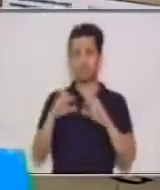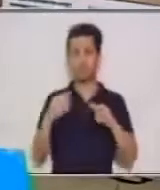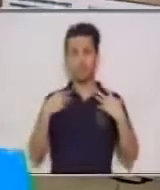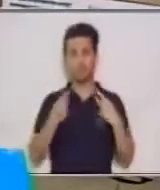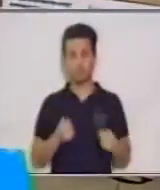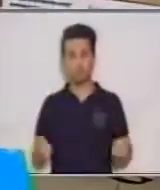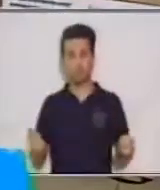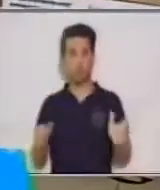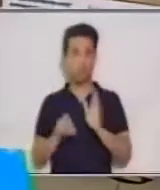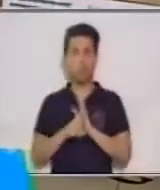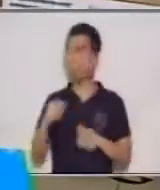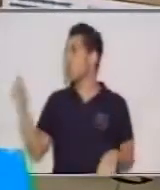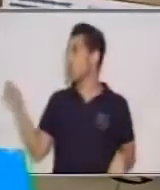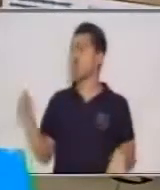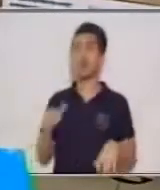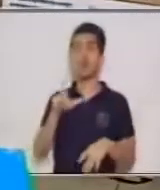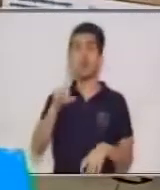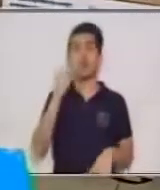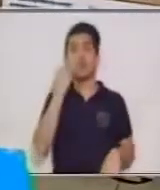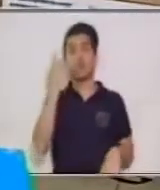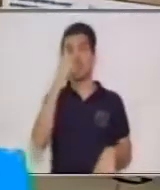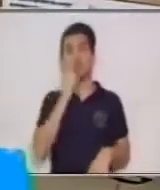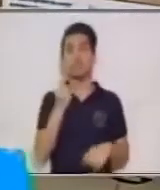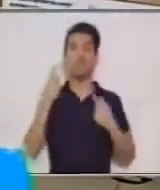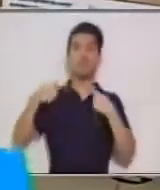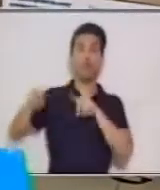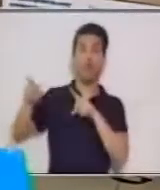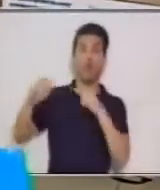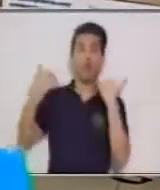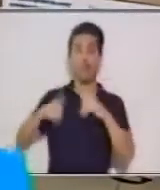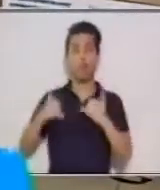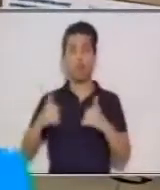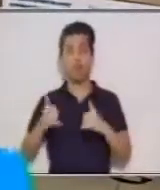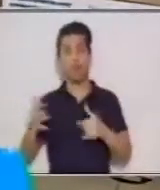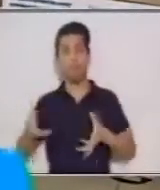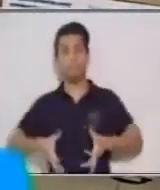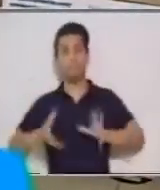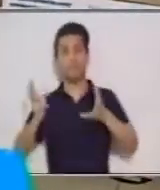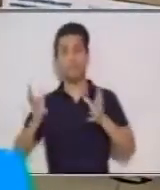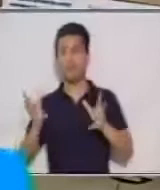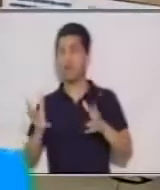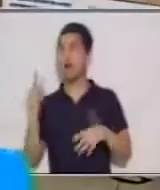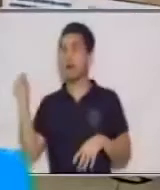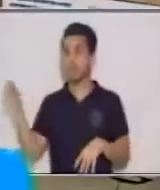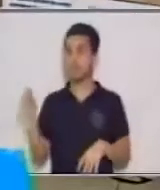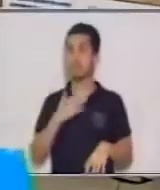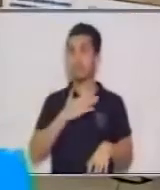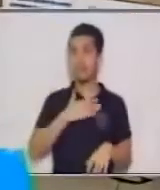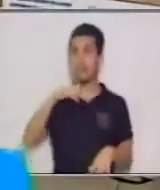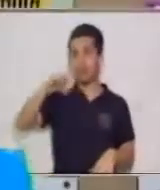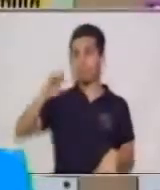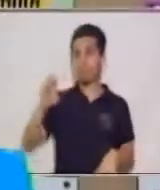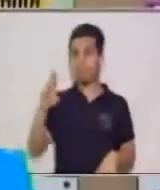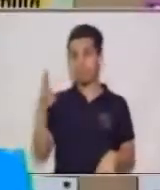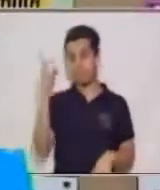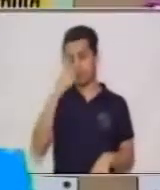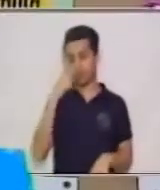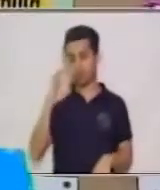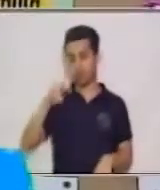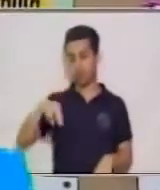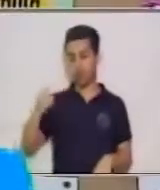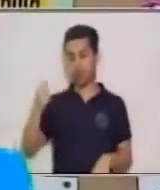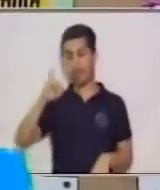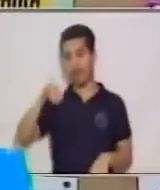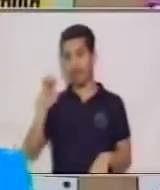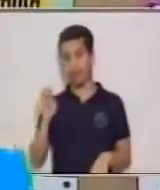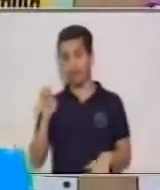Luis. Luis fue a jugar pelota, entonces ya identifiqué quién es el personaje y qué acción está realizando.